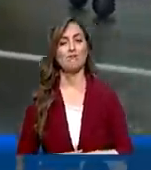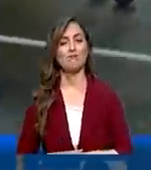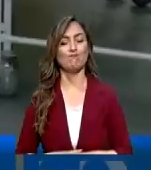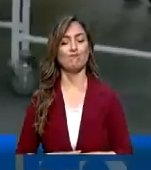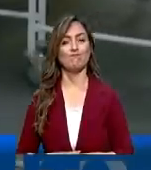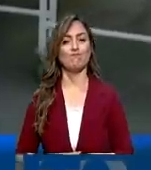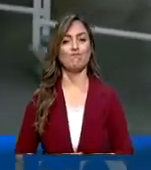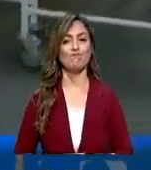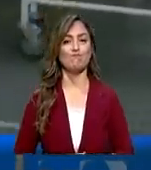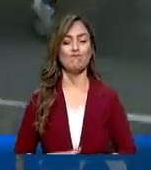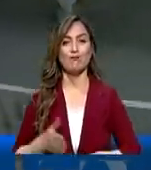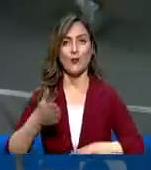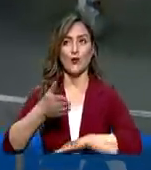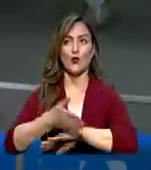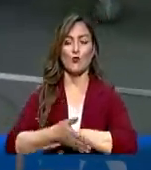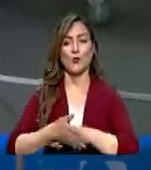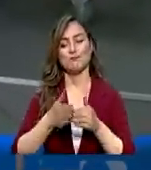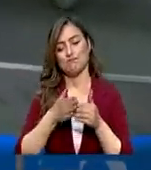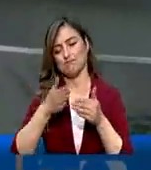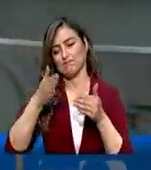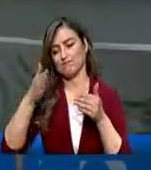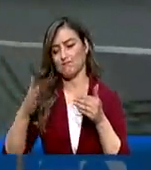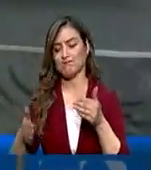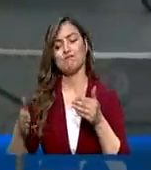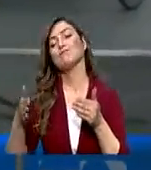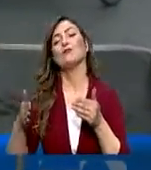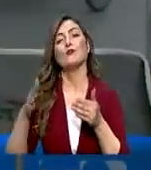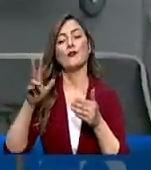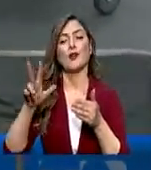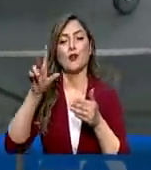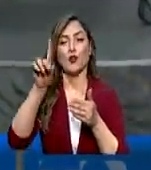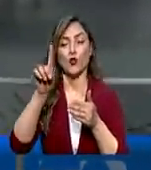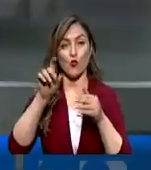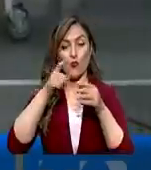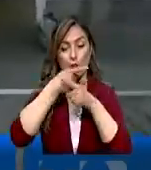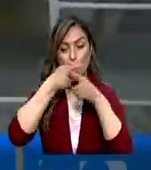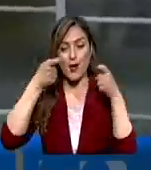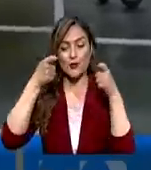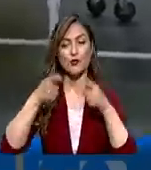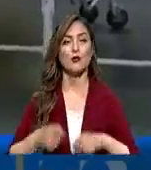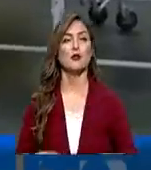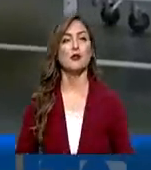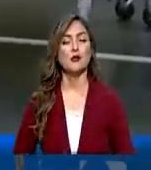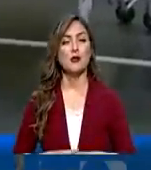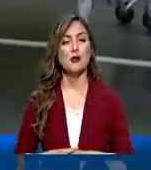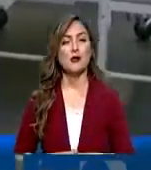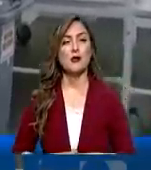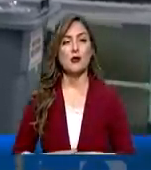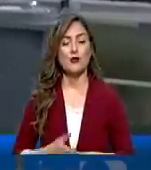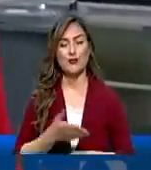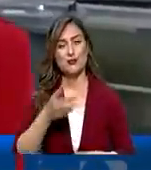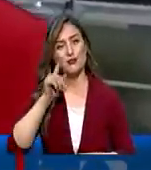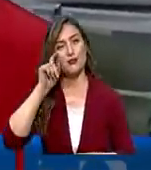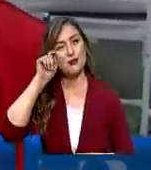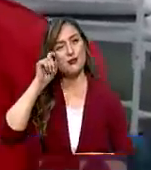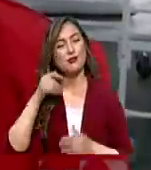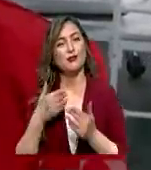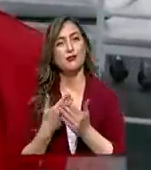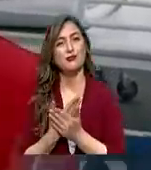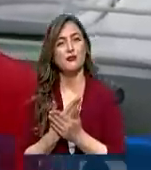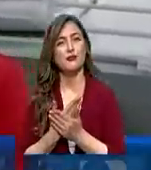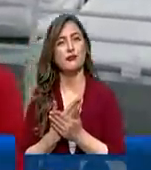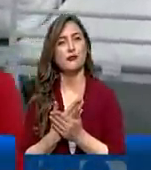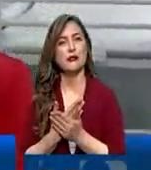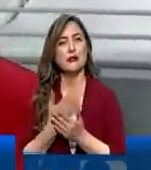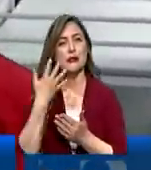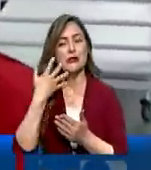Posteriormente tuvimos que extenderlo hasta el 31 de marzo y ustedes recordarán que tuvimos un nuevo pico alrededor